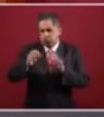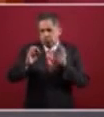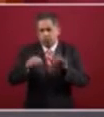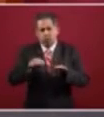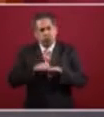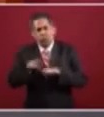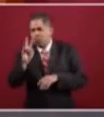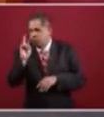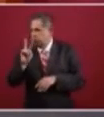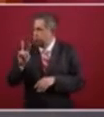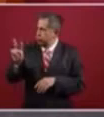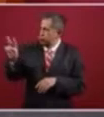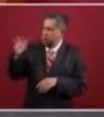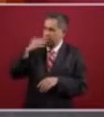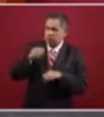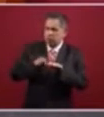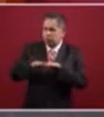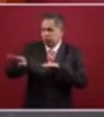vez